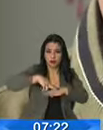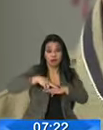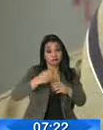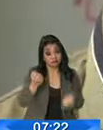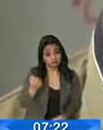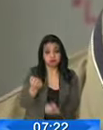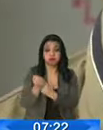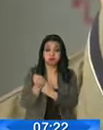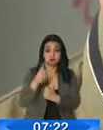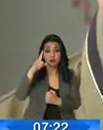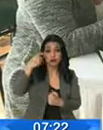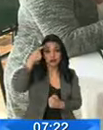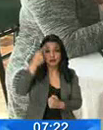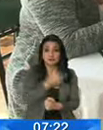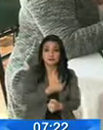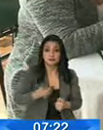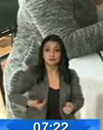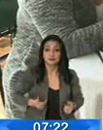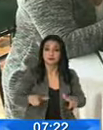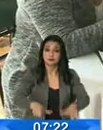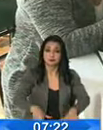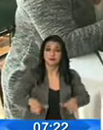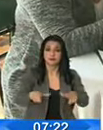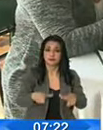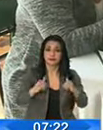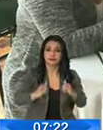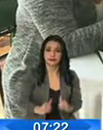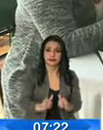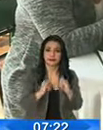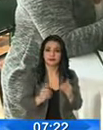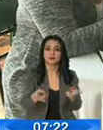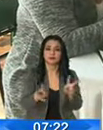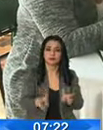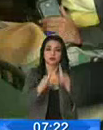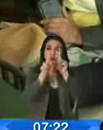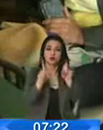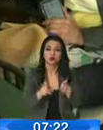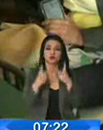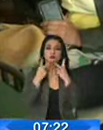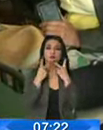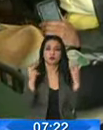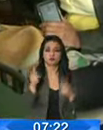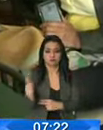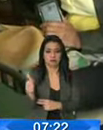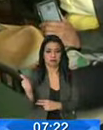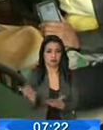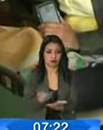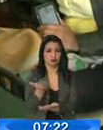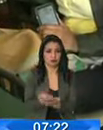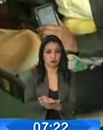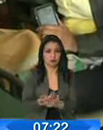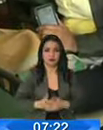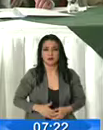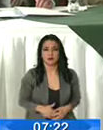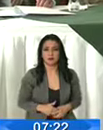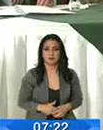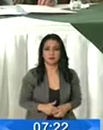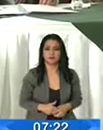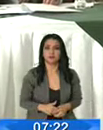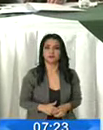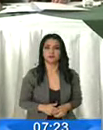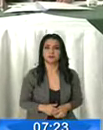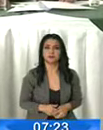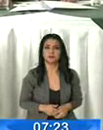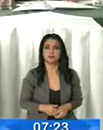al gobierno del presidente Lenín Moreno y a la consulta popular impulsada por el primer mandatario,